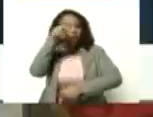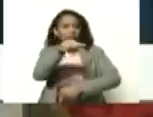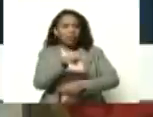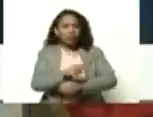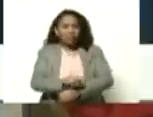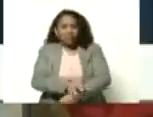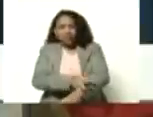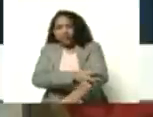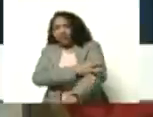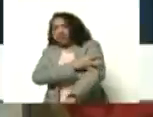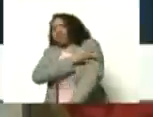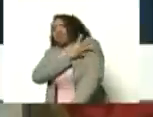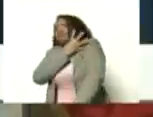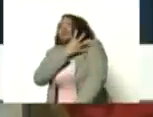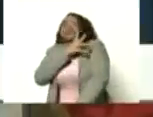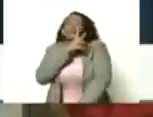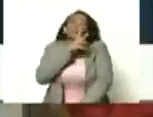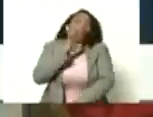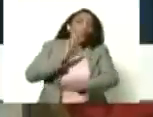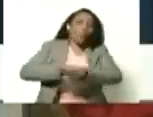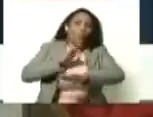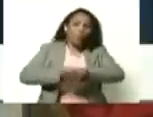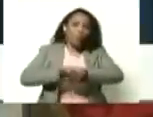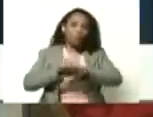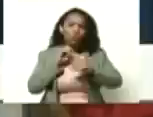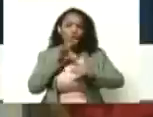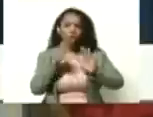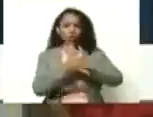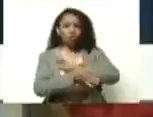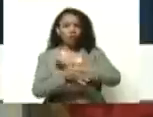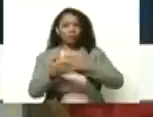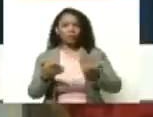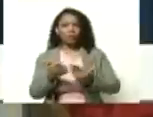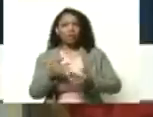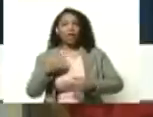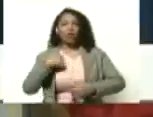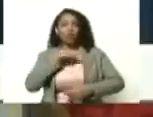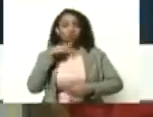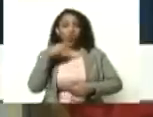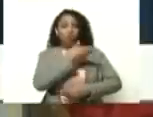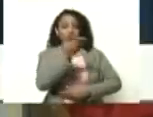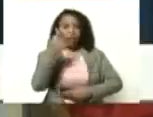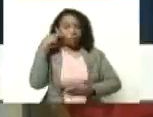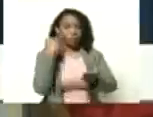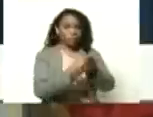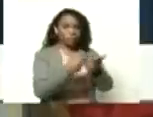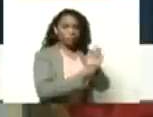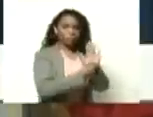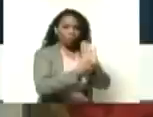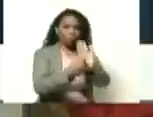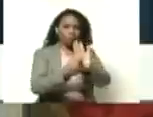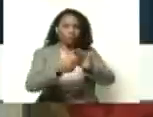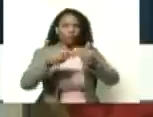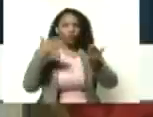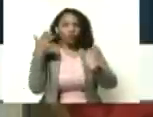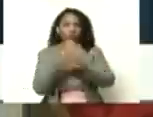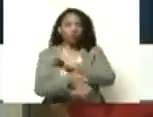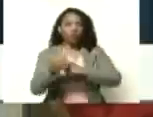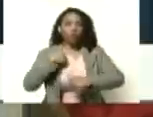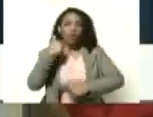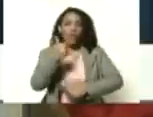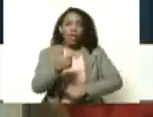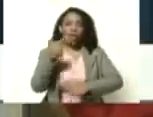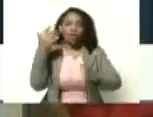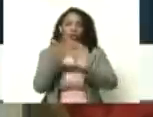escalofriantes que lo vamos a presentar sobre yo lo diría en escala